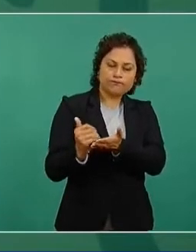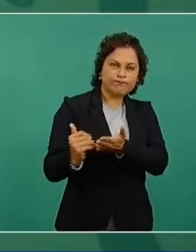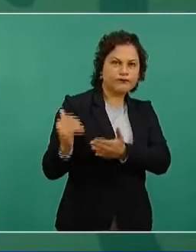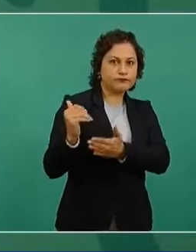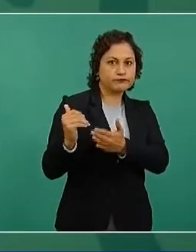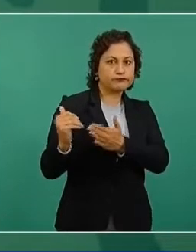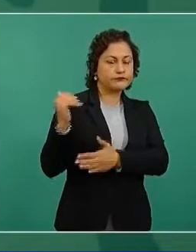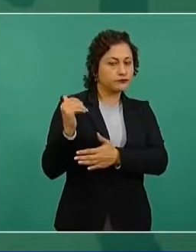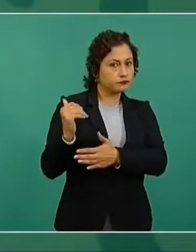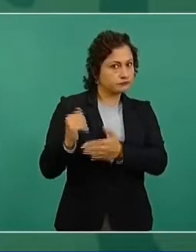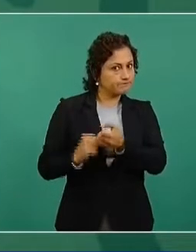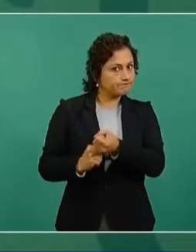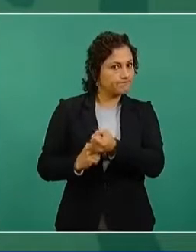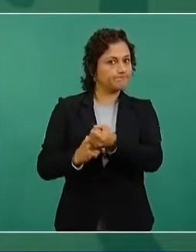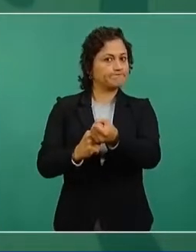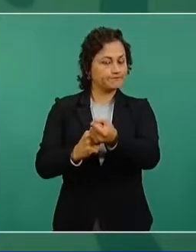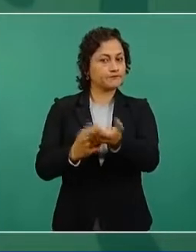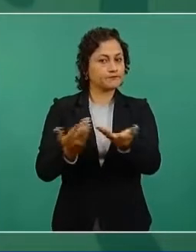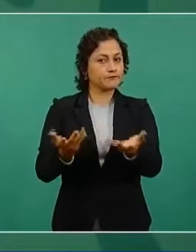porque